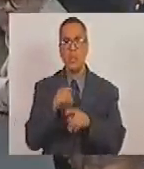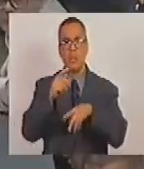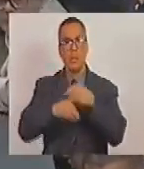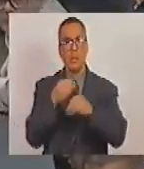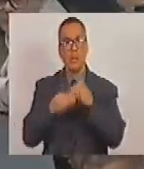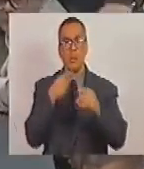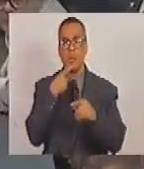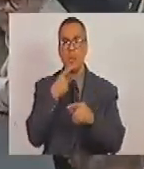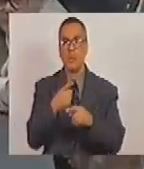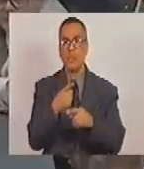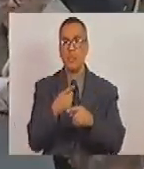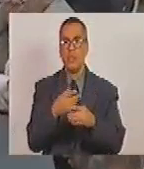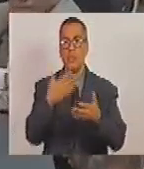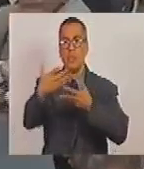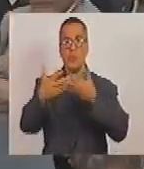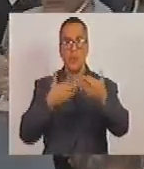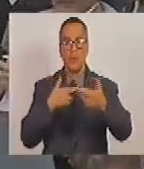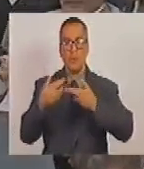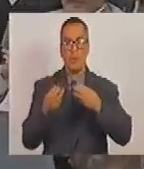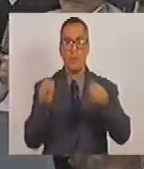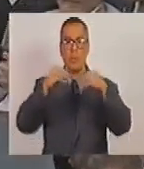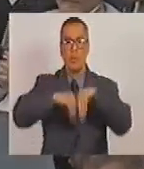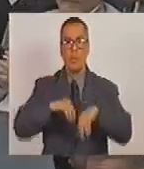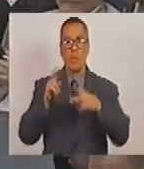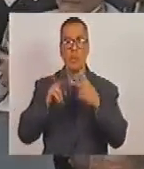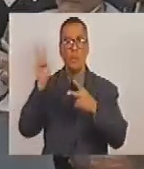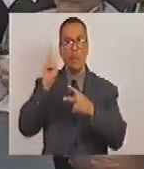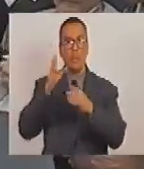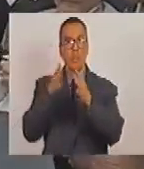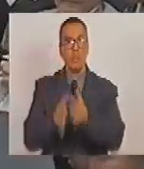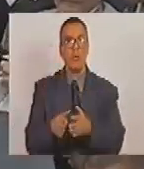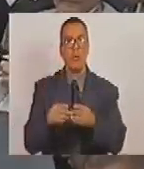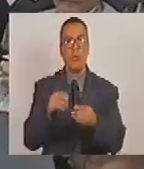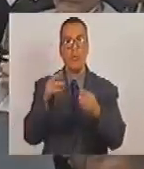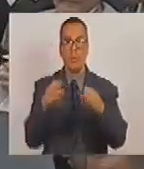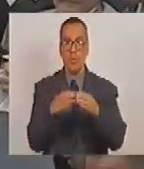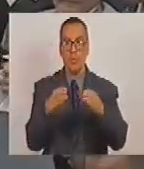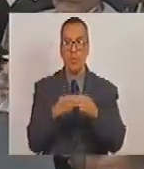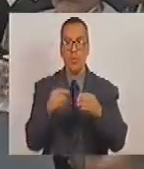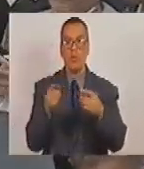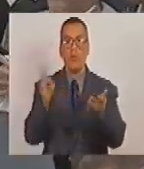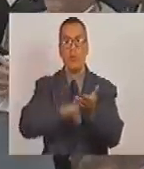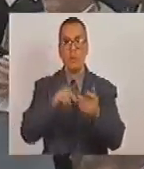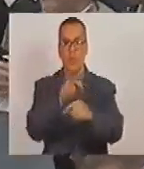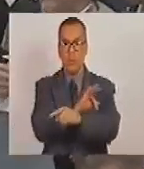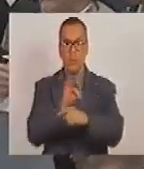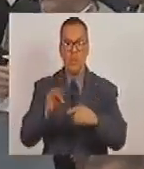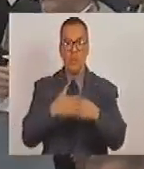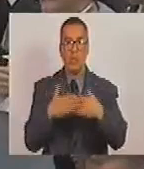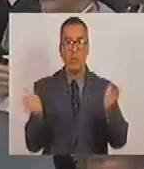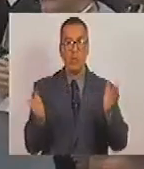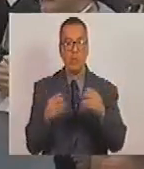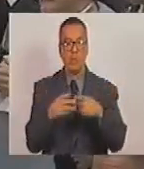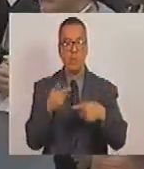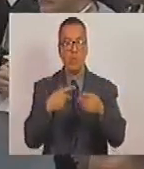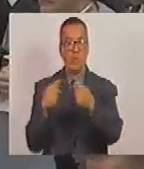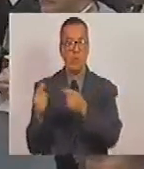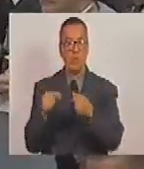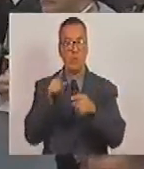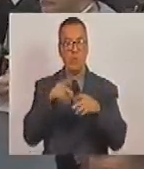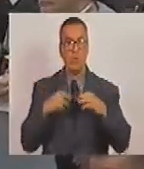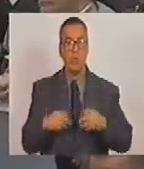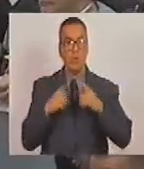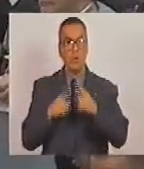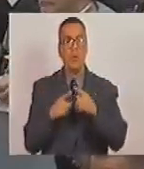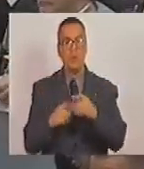Emitimos y pedimos reciprocidad por parte de este acuerdo entre Venezuela y Colombia cuando se dio la reapertura de la frontera. El crecimiento económico en este sentido